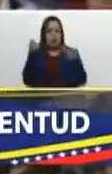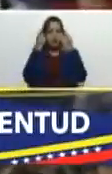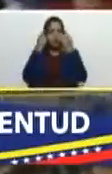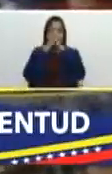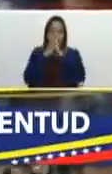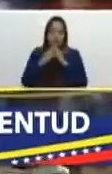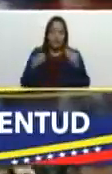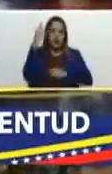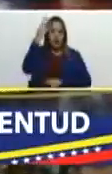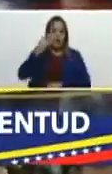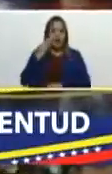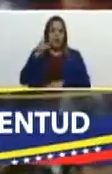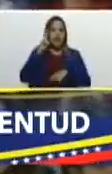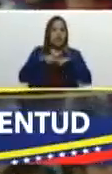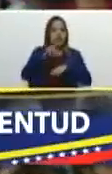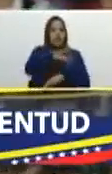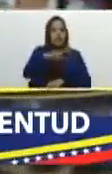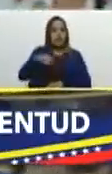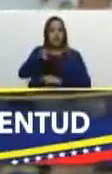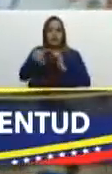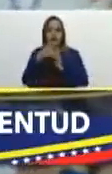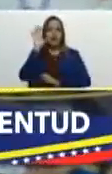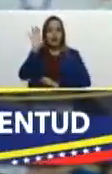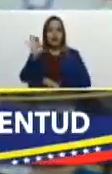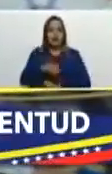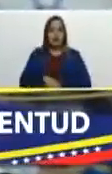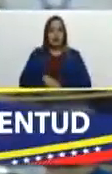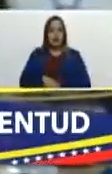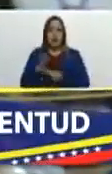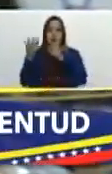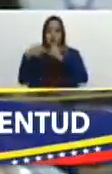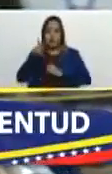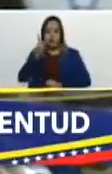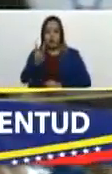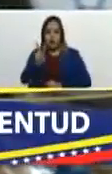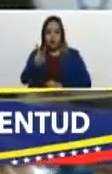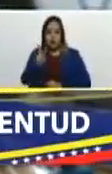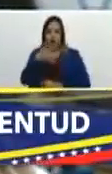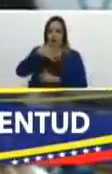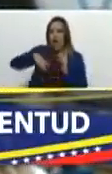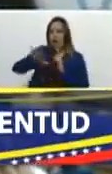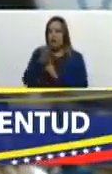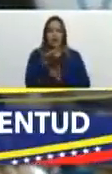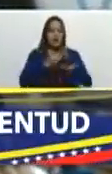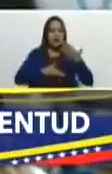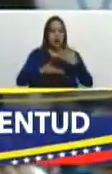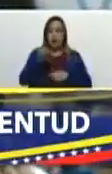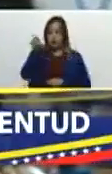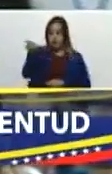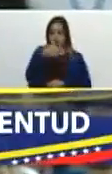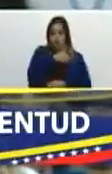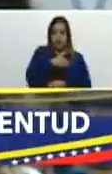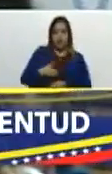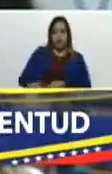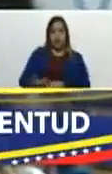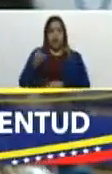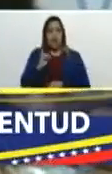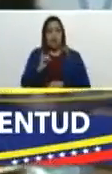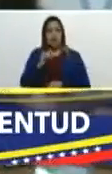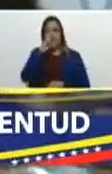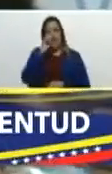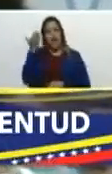todos los jóvenes, los niños de nuestro país. Número dos, un entorno agradable. Usted, presidente, tiene ya varios